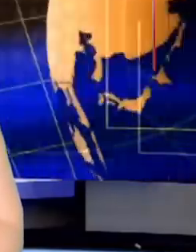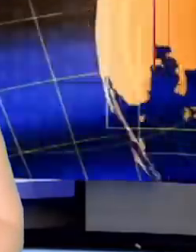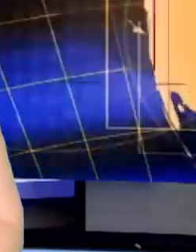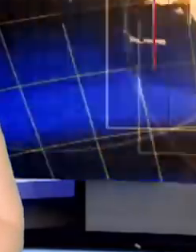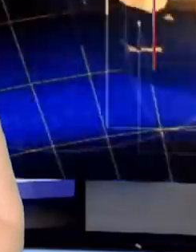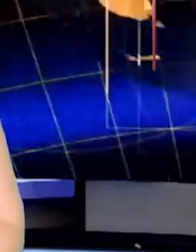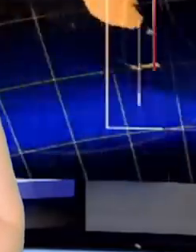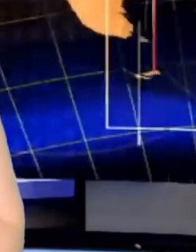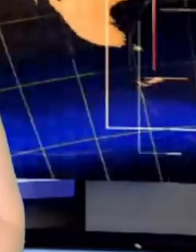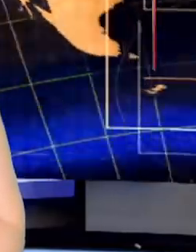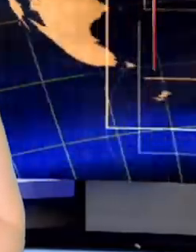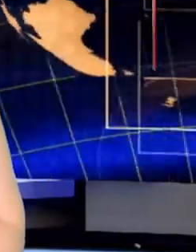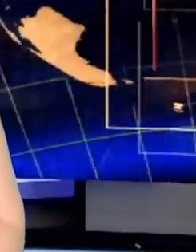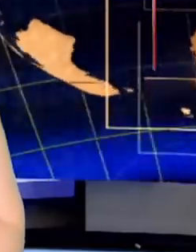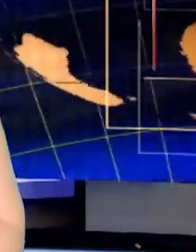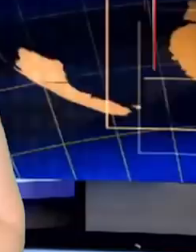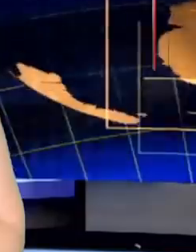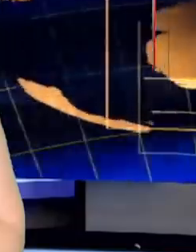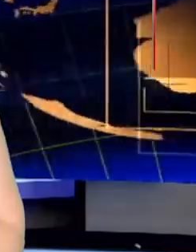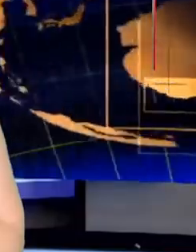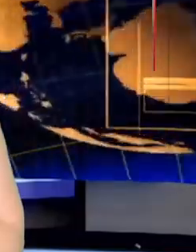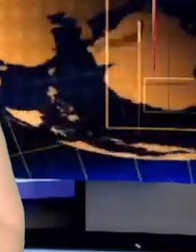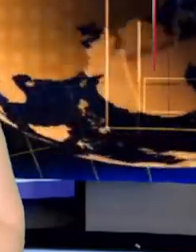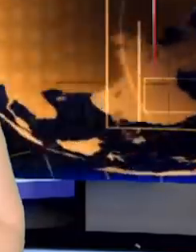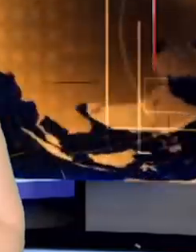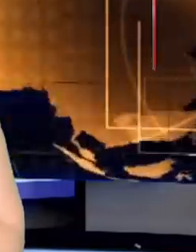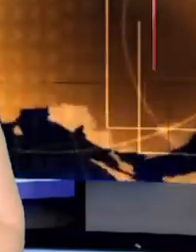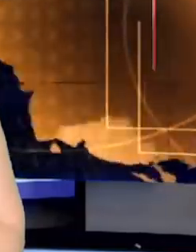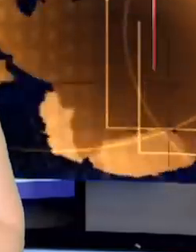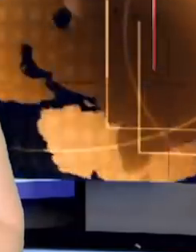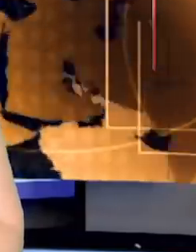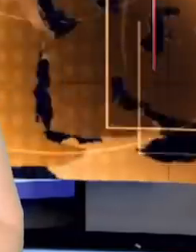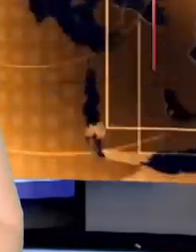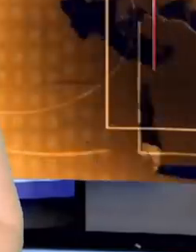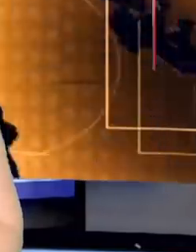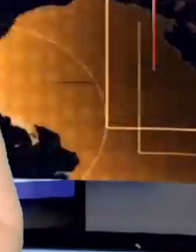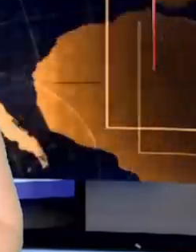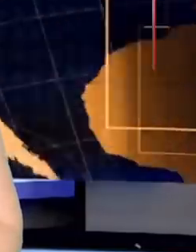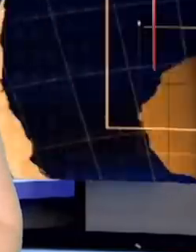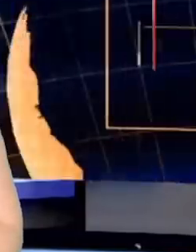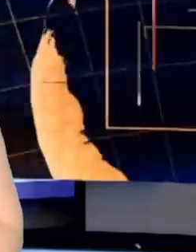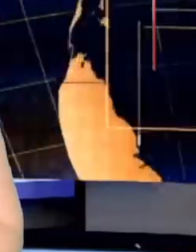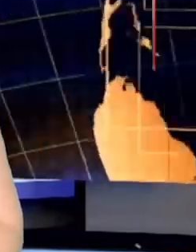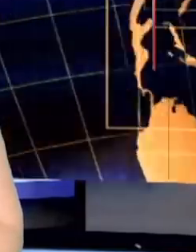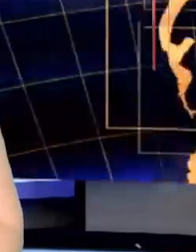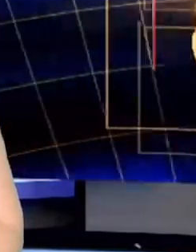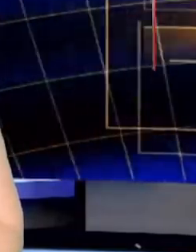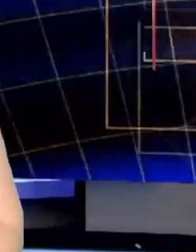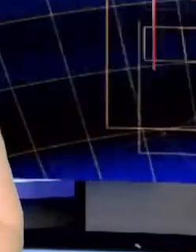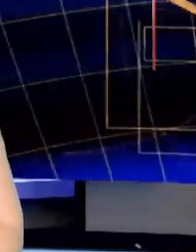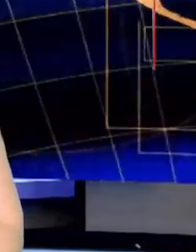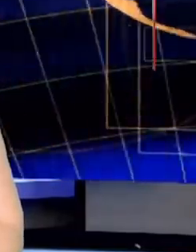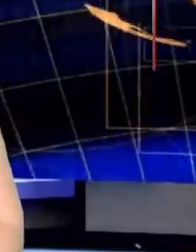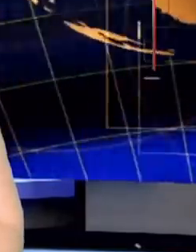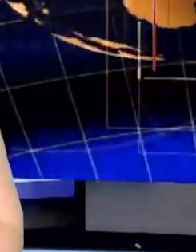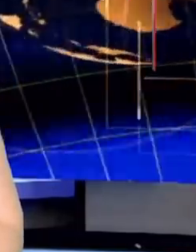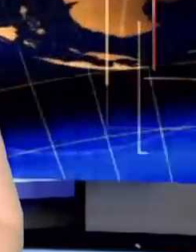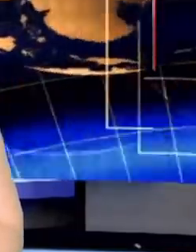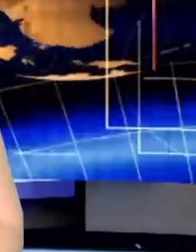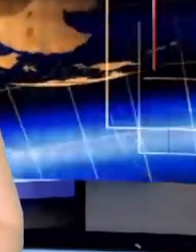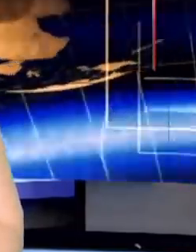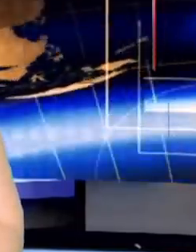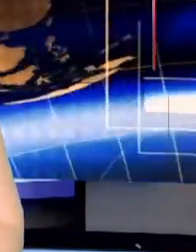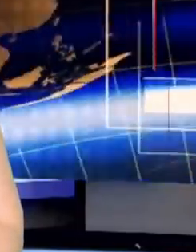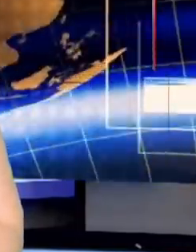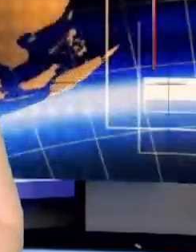muchísimas gracias por quedarse hasta el final de este video. Yo soy Carolina García y los invito a que se suscriban en este canal y activen la campanita de las notificaciones para